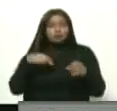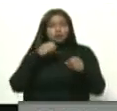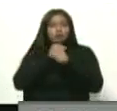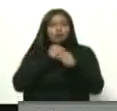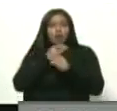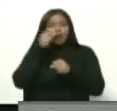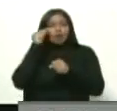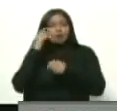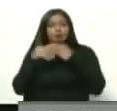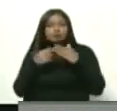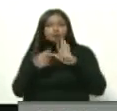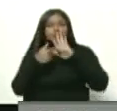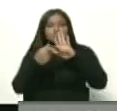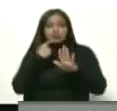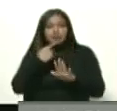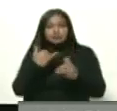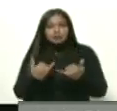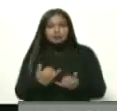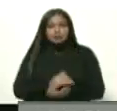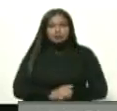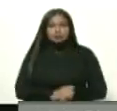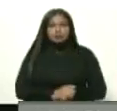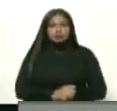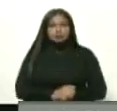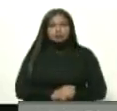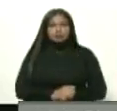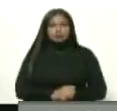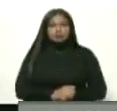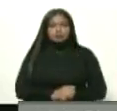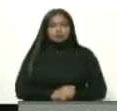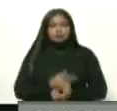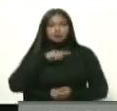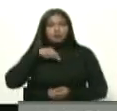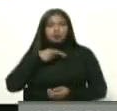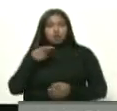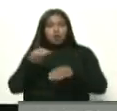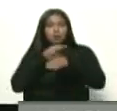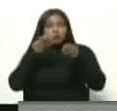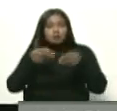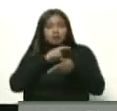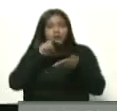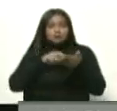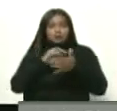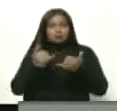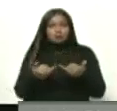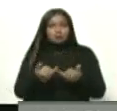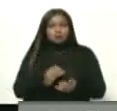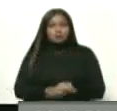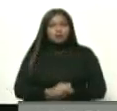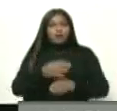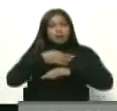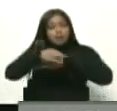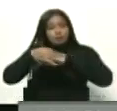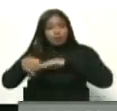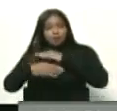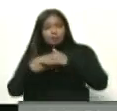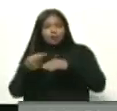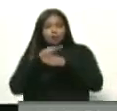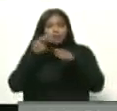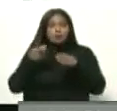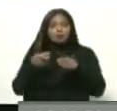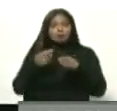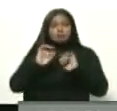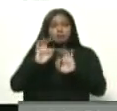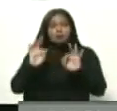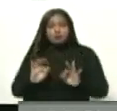Es importante mencionar que aquí estamos desde el gobierno nacional, el gobierno regional y los gobiernos